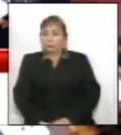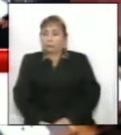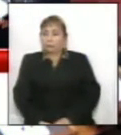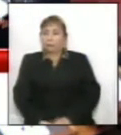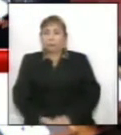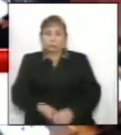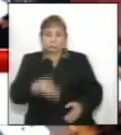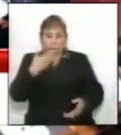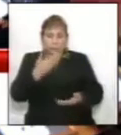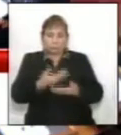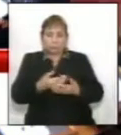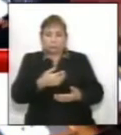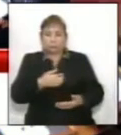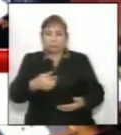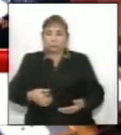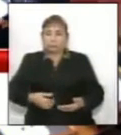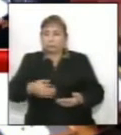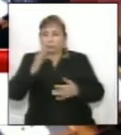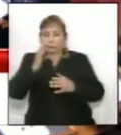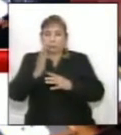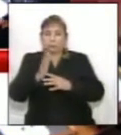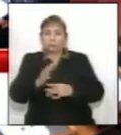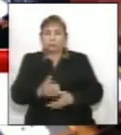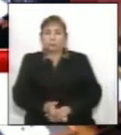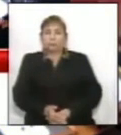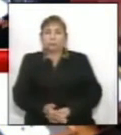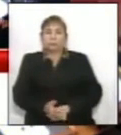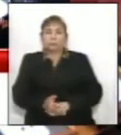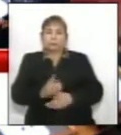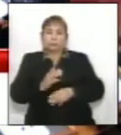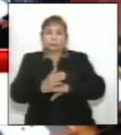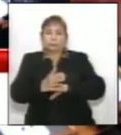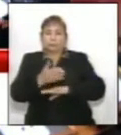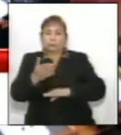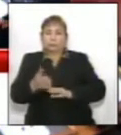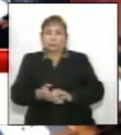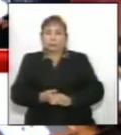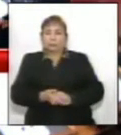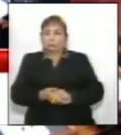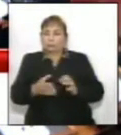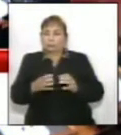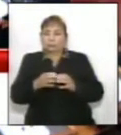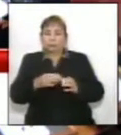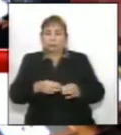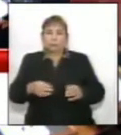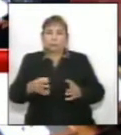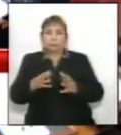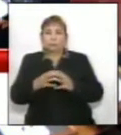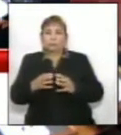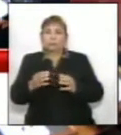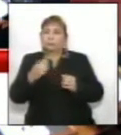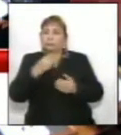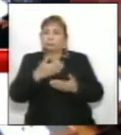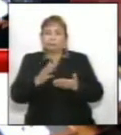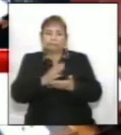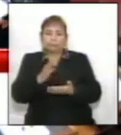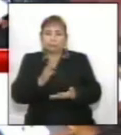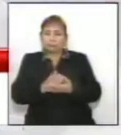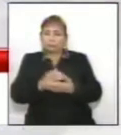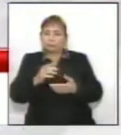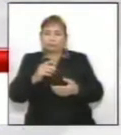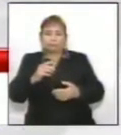Gracias, señor presidente. Le presento mis saludos y por su intermedio al presidente del Consejo de Ministros y Gabinete. En medio de la crisis que